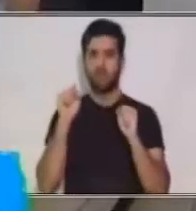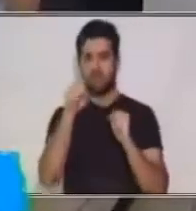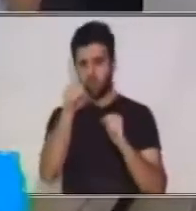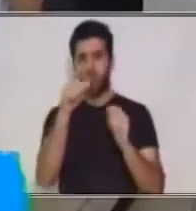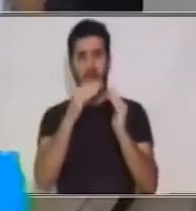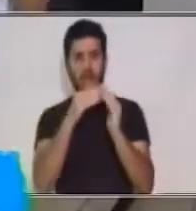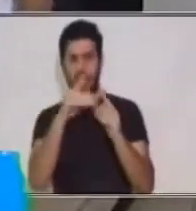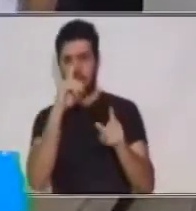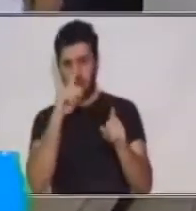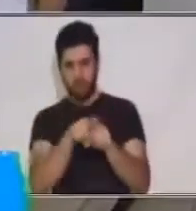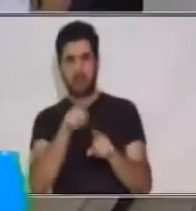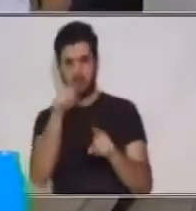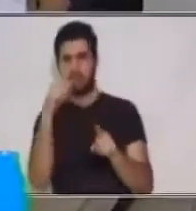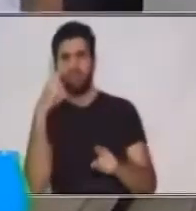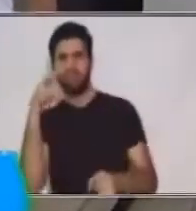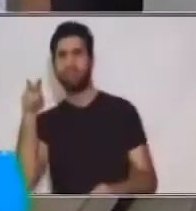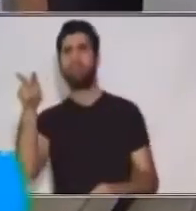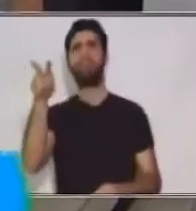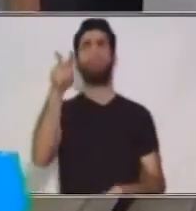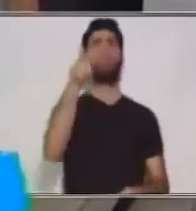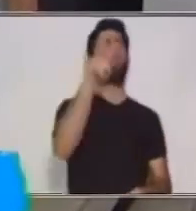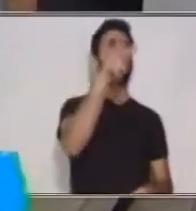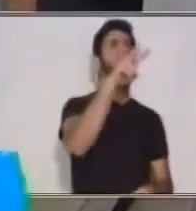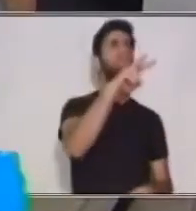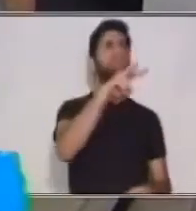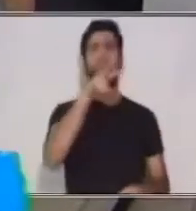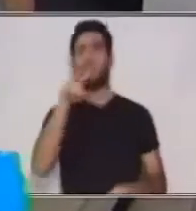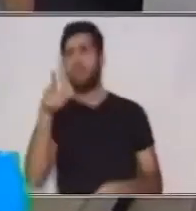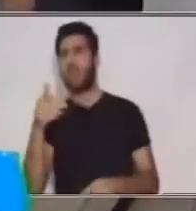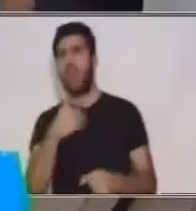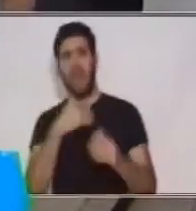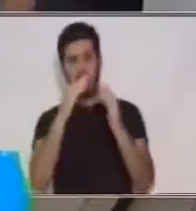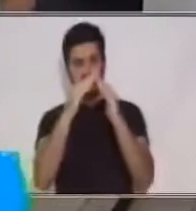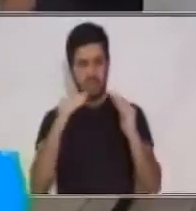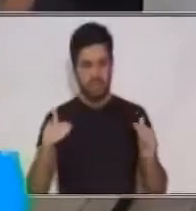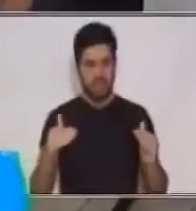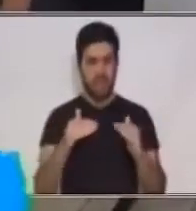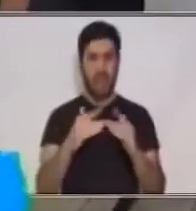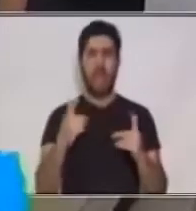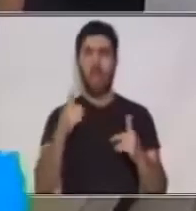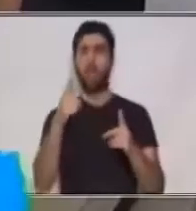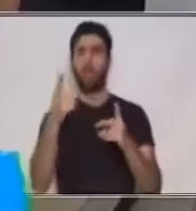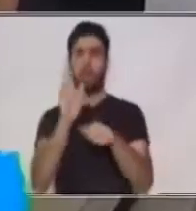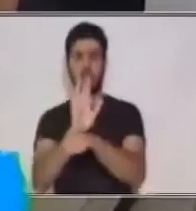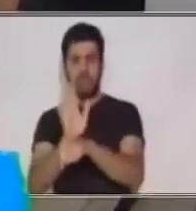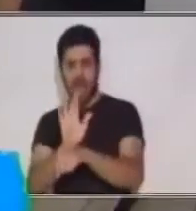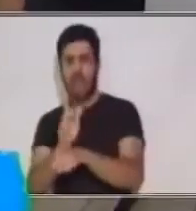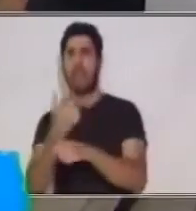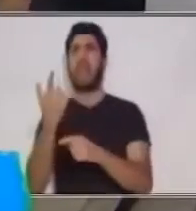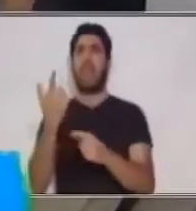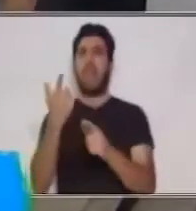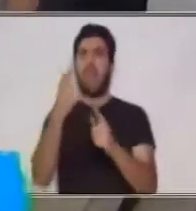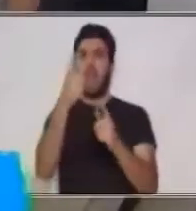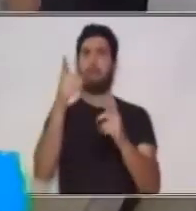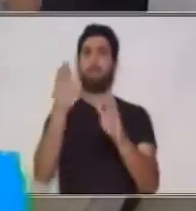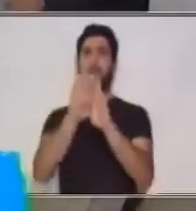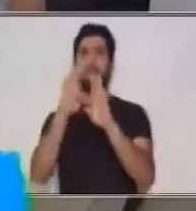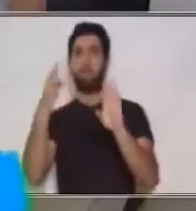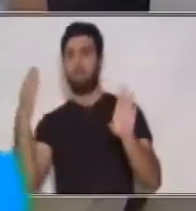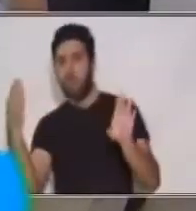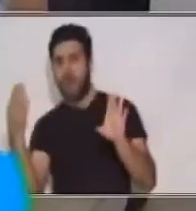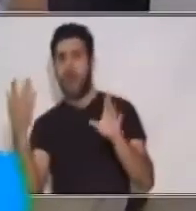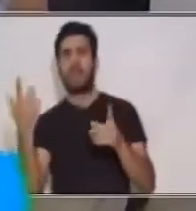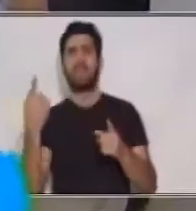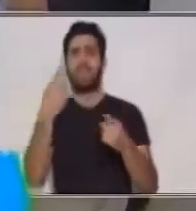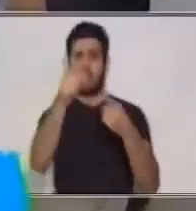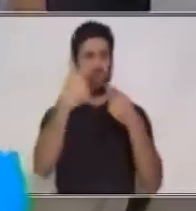se puedan imaginar, ¿sí? Abajo de la mesa, en la televisión, en los marcos, todos los objetos